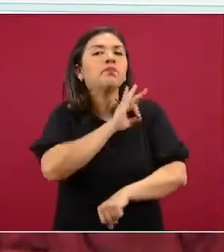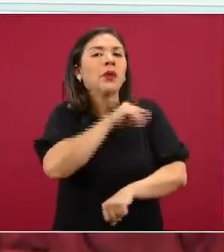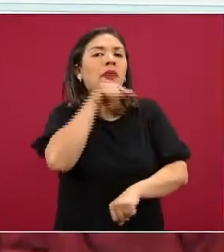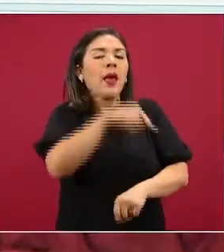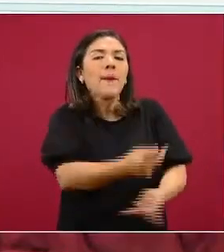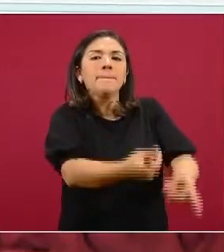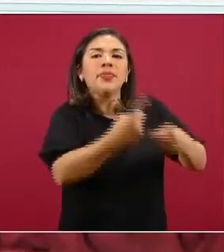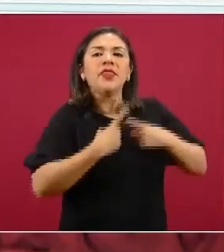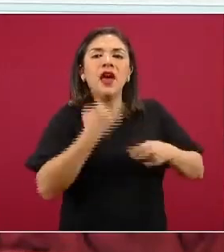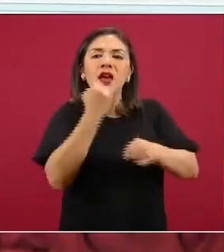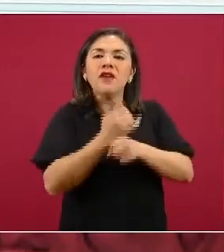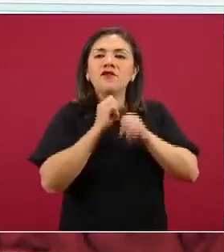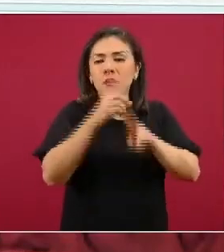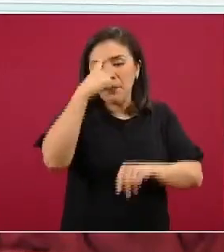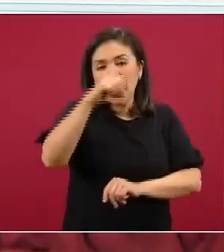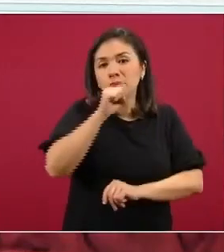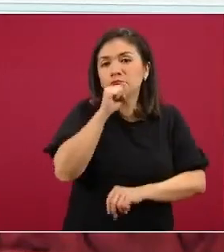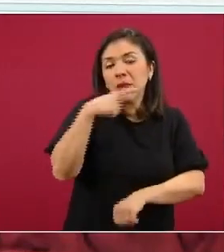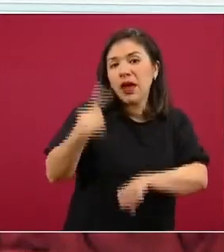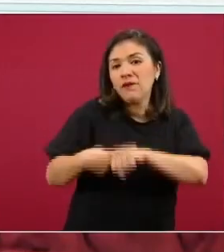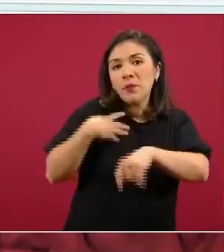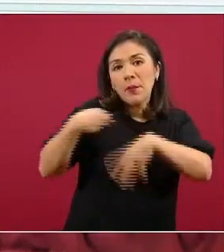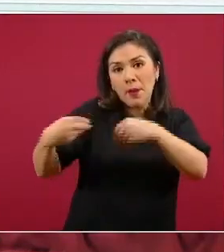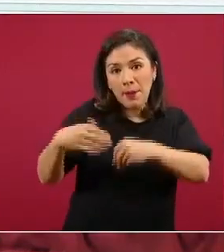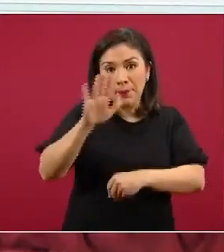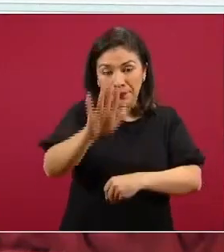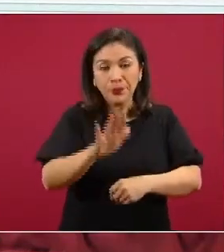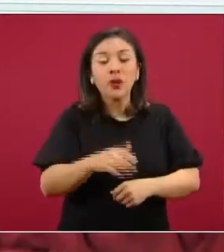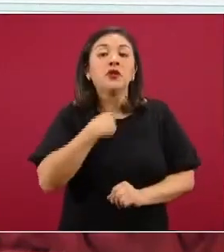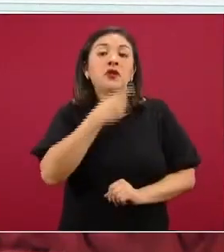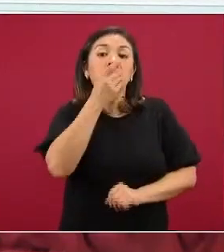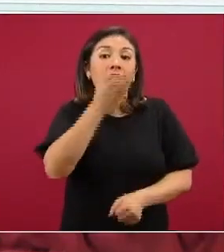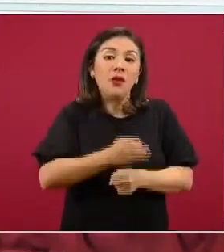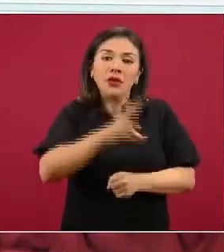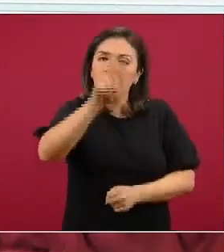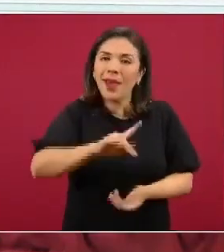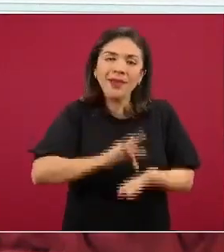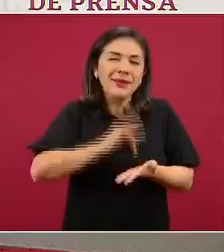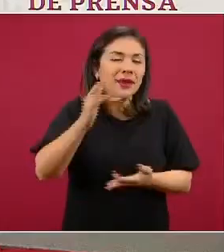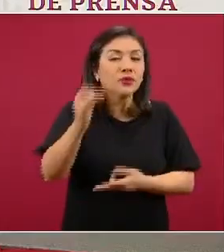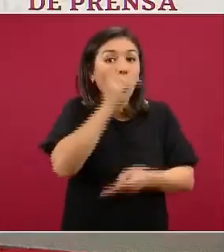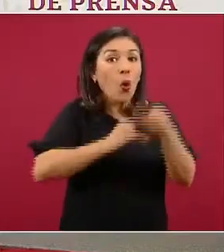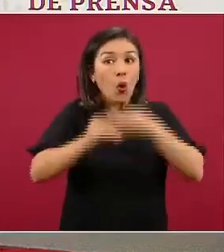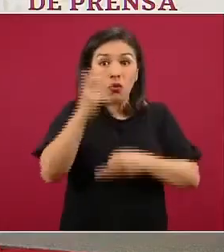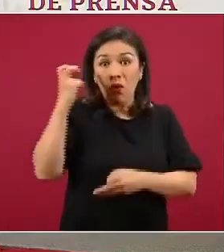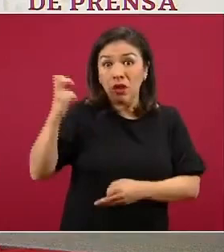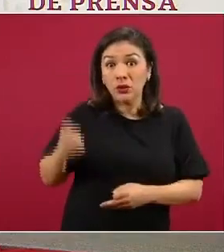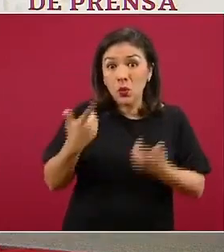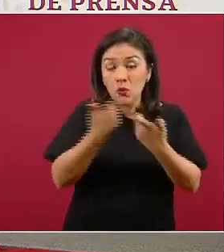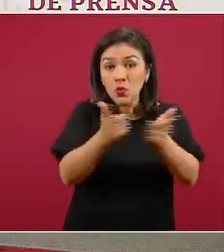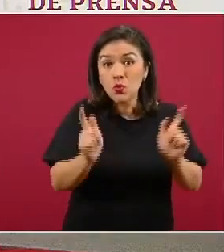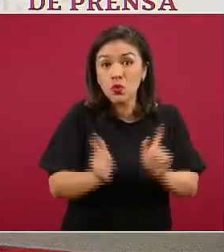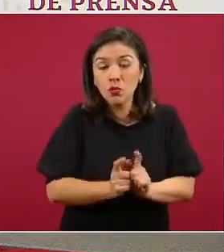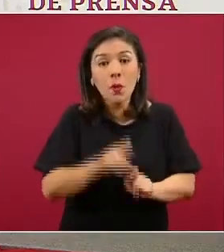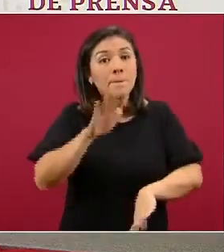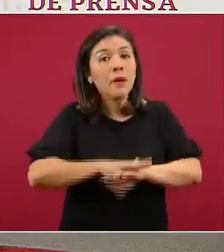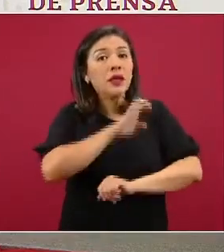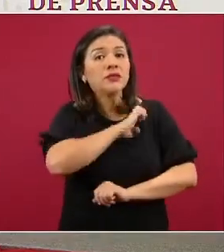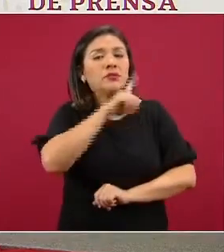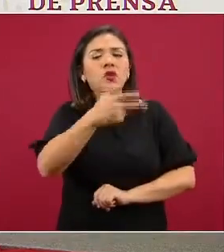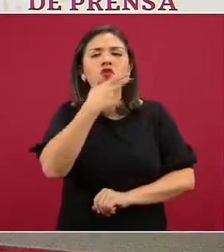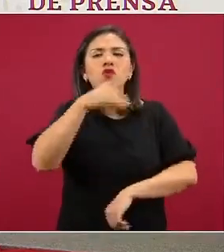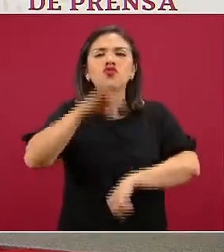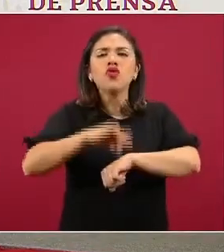los indicadores de la epidemia. Y quiero pues extender mi gran agradecimiento a todo el grupo y especialmente al doctor Juan